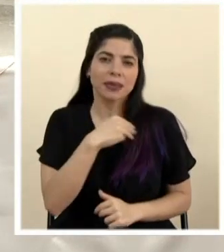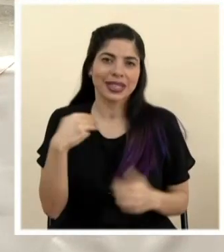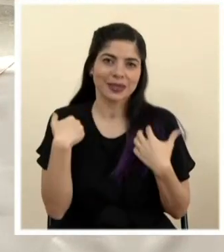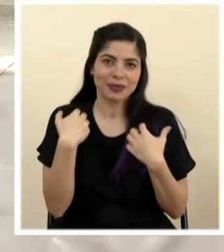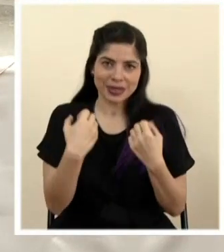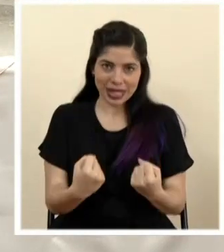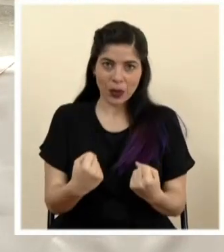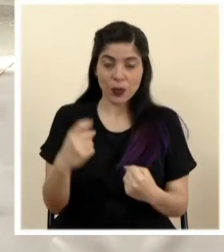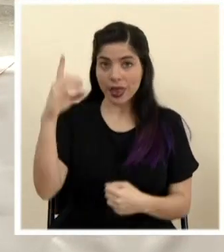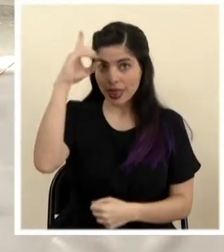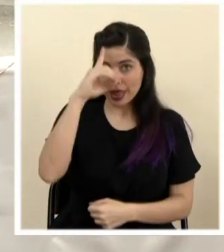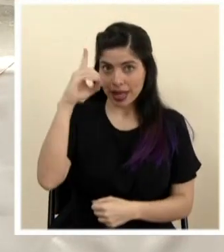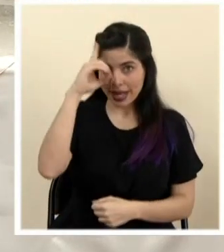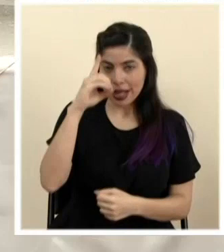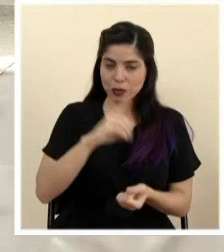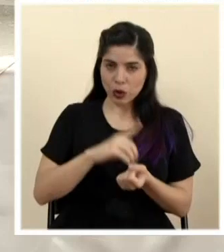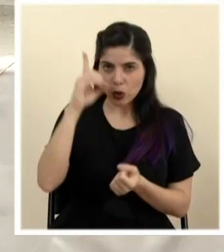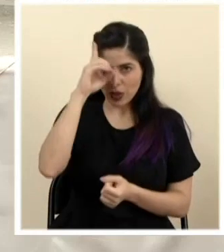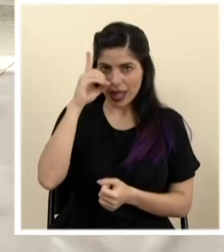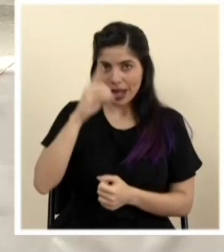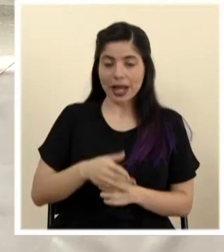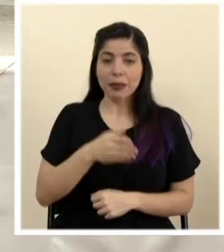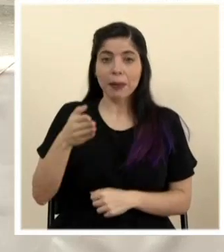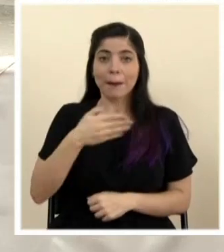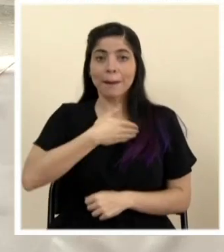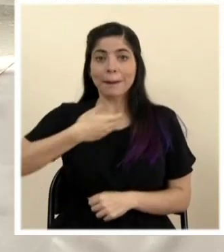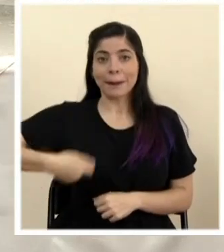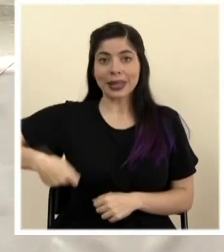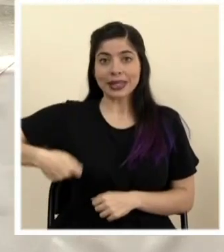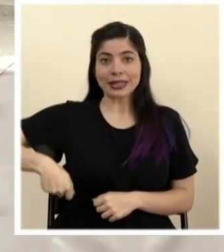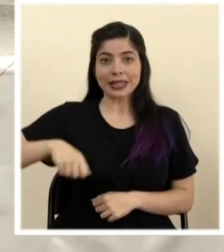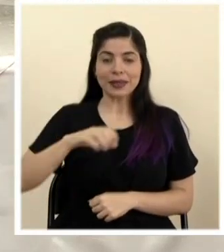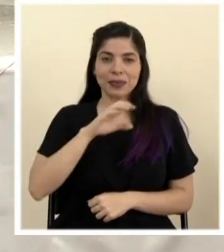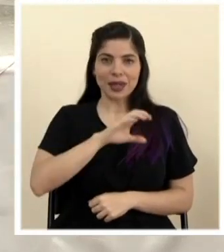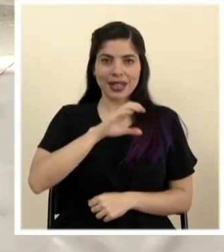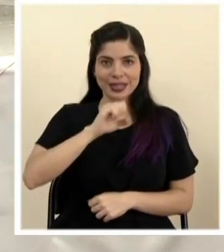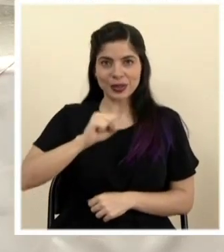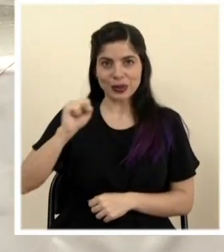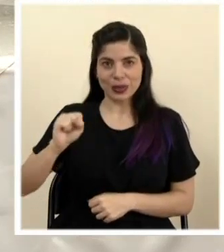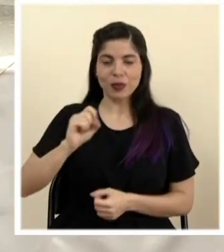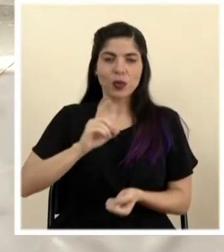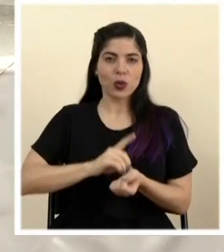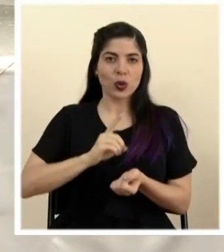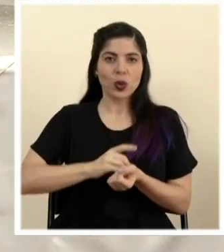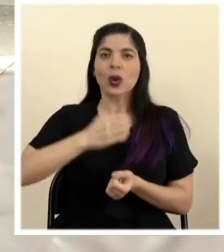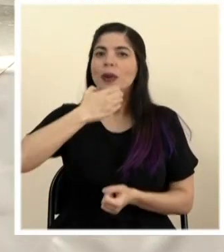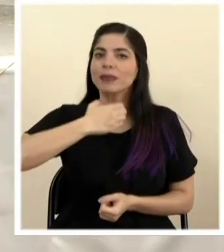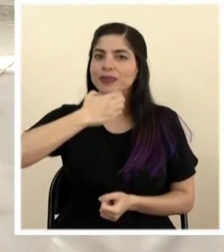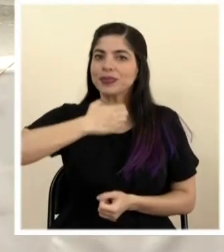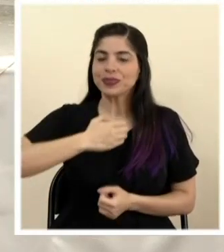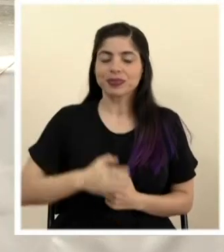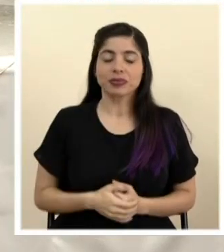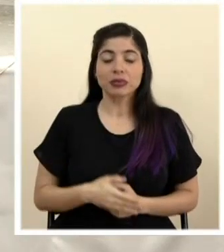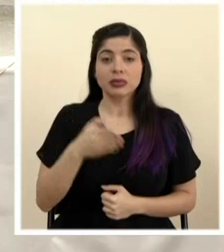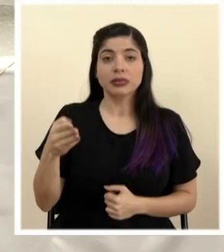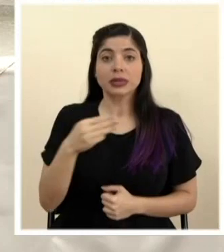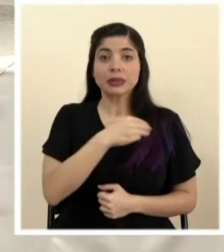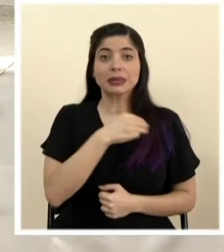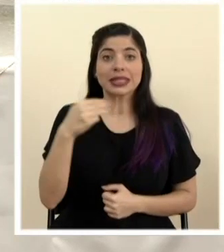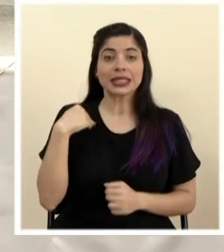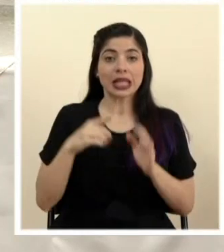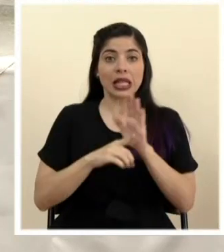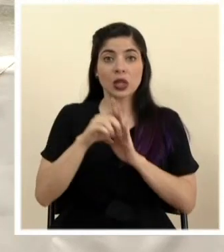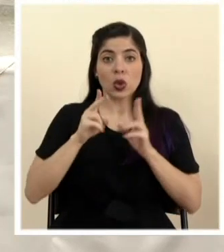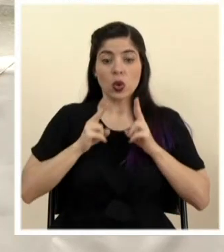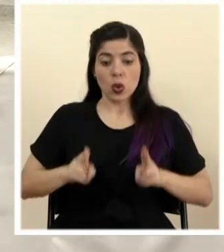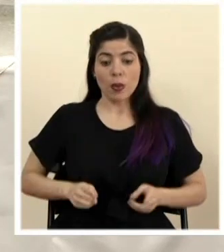el doctor Daniel Salas, el presidente de la Caja Costarricense de Seguro Social, el doctor Román Macaya, el ministro de Desarrollo